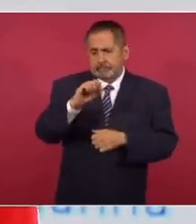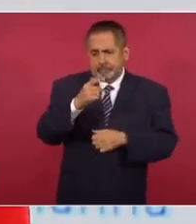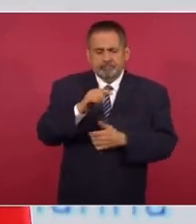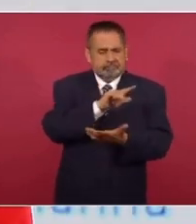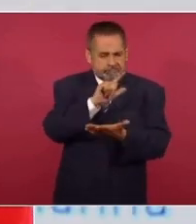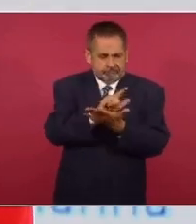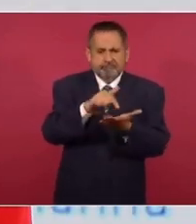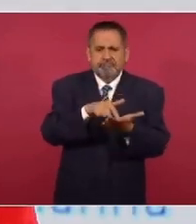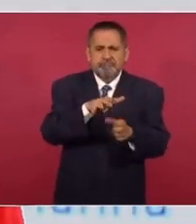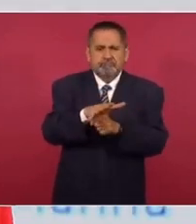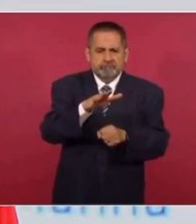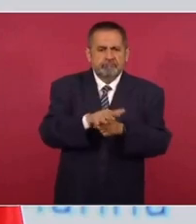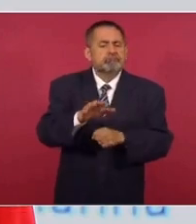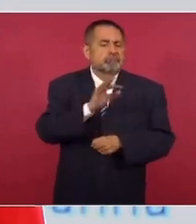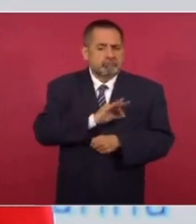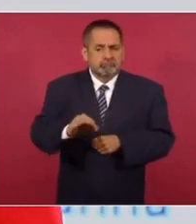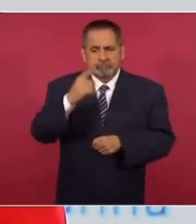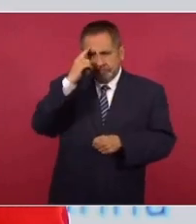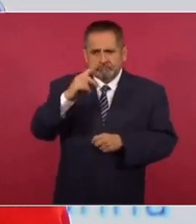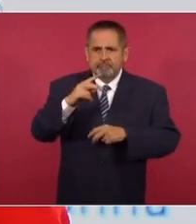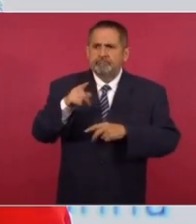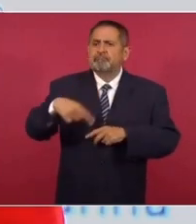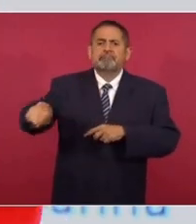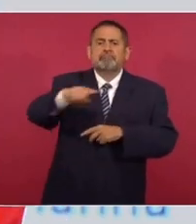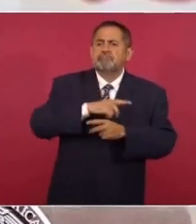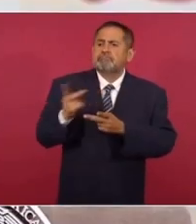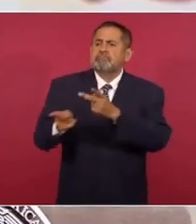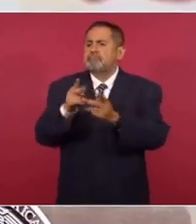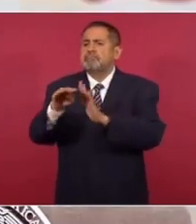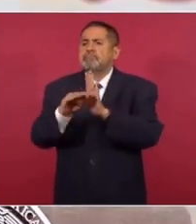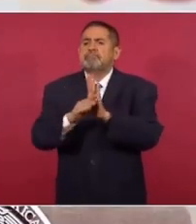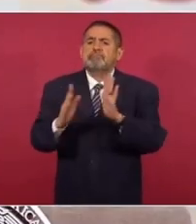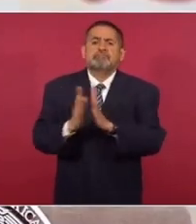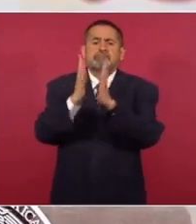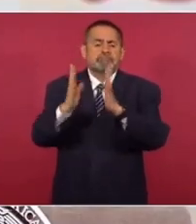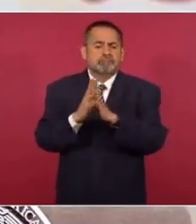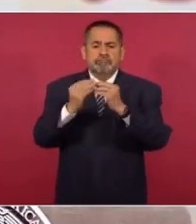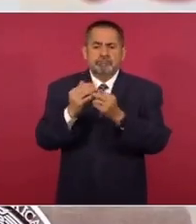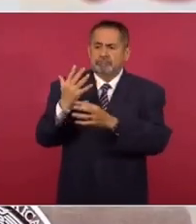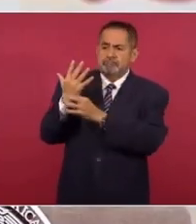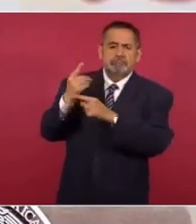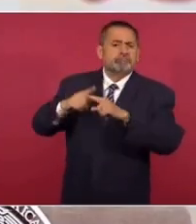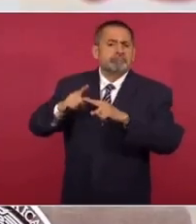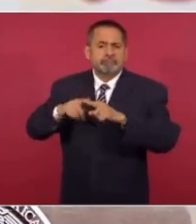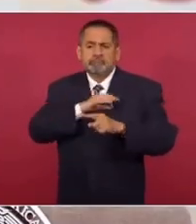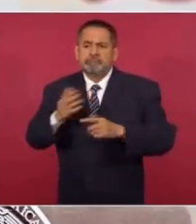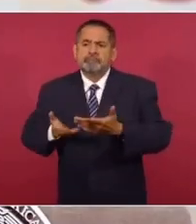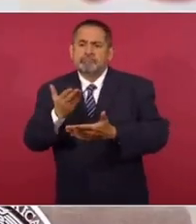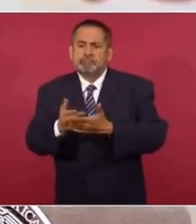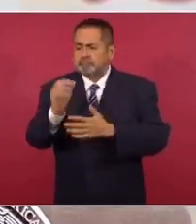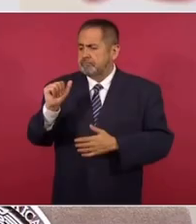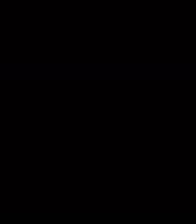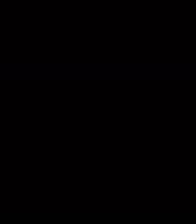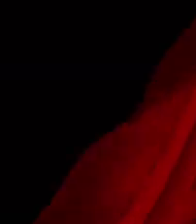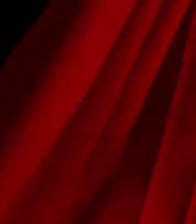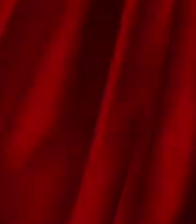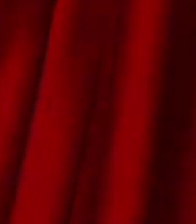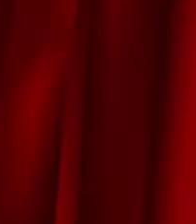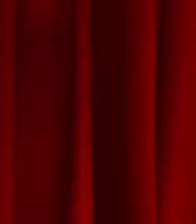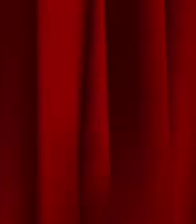legalidad y sustento democrático para el ejercicio participativo propuesto por Andrés Manuel López Obrador, presidente de México.